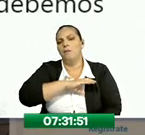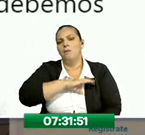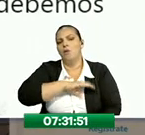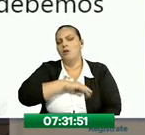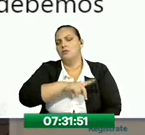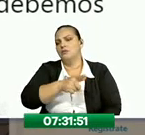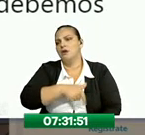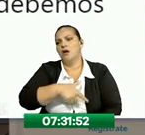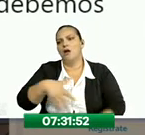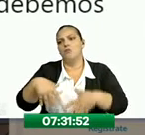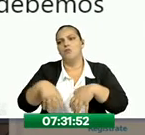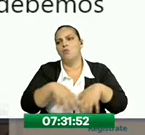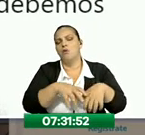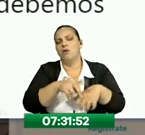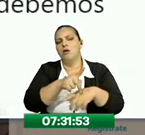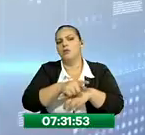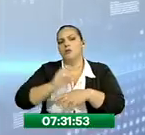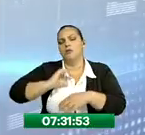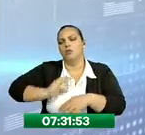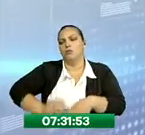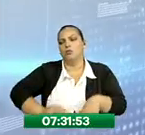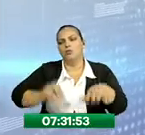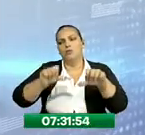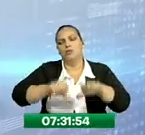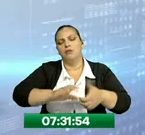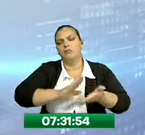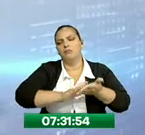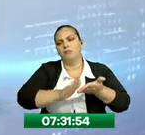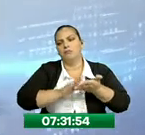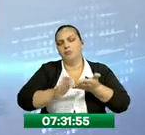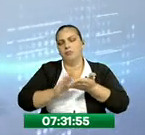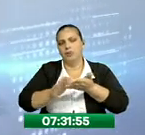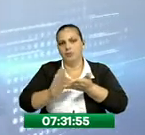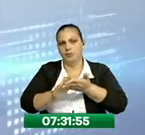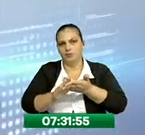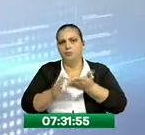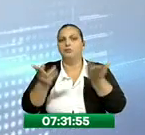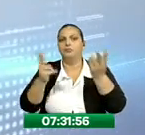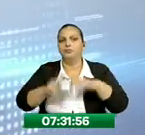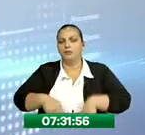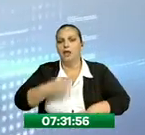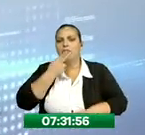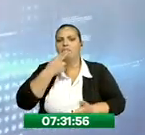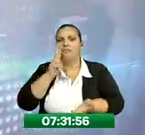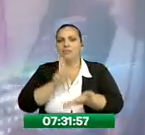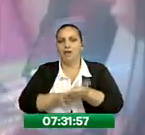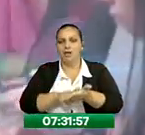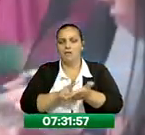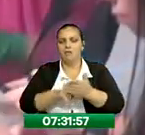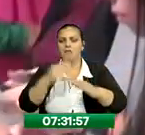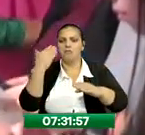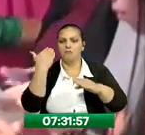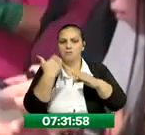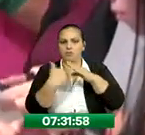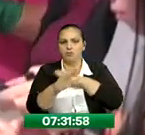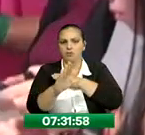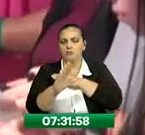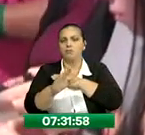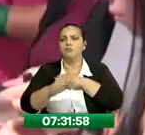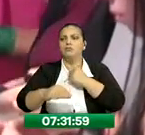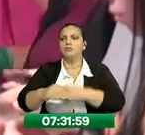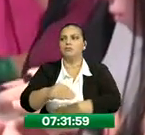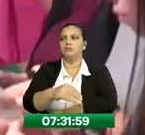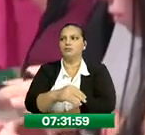inaceptable. Luego informó que cursó un telegrama a través de la Dirección General de Personal. Mientras, en